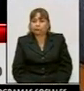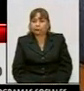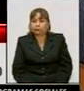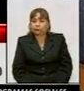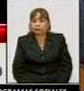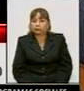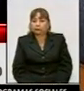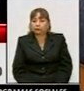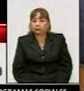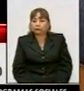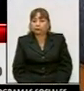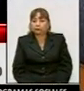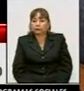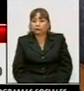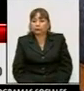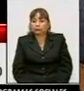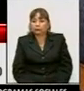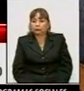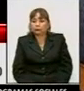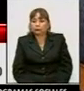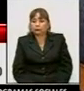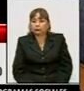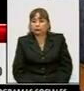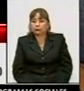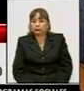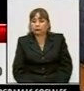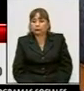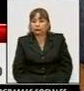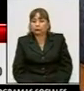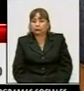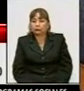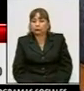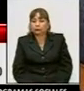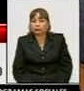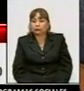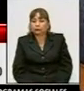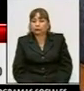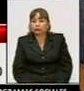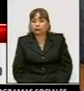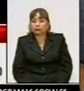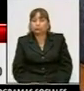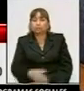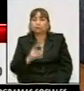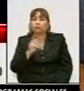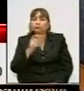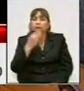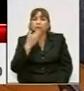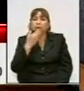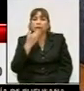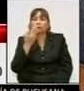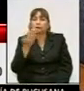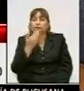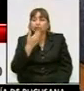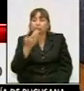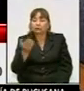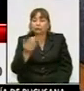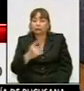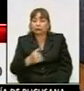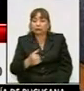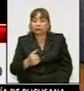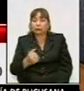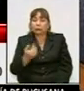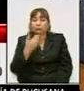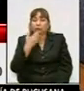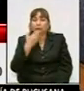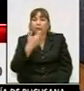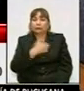Me acuerdo, el que es jefe de logística hasta último. Sí, yo lo sé, pero sí. ¿Quién tomó la decisión para que sea usted convocado en ese tema?